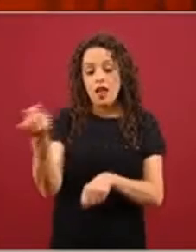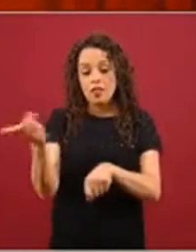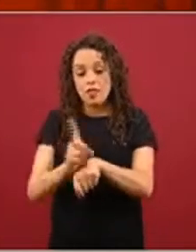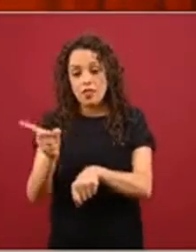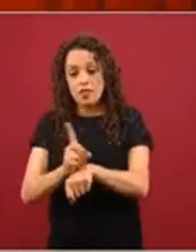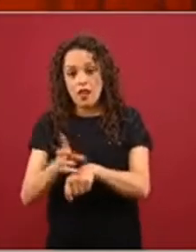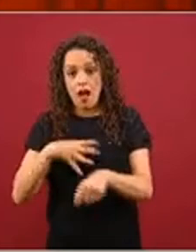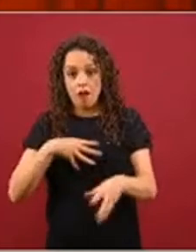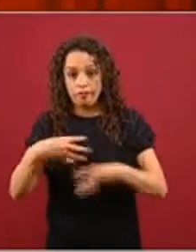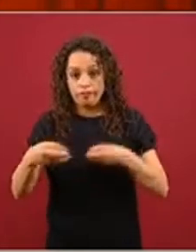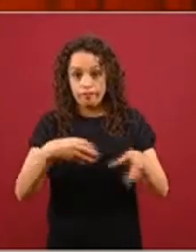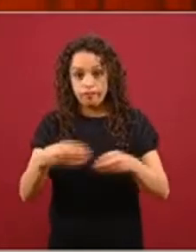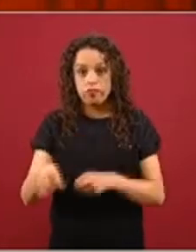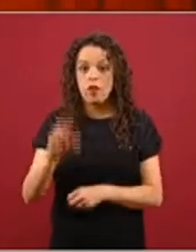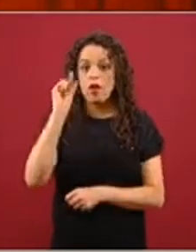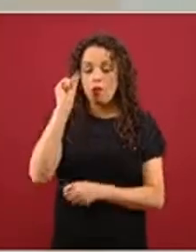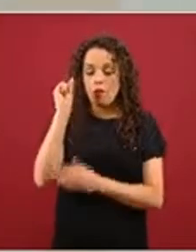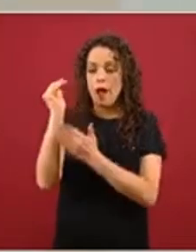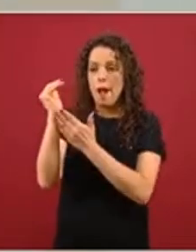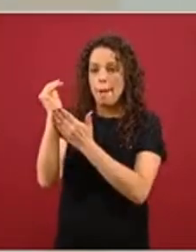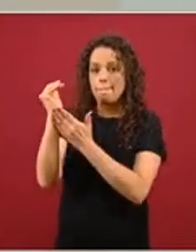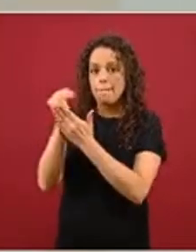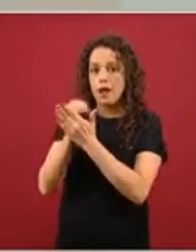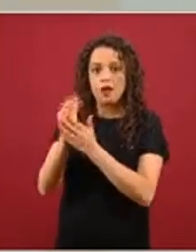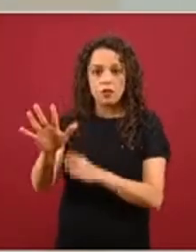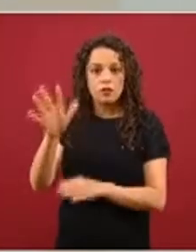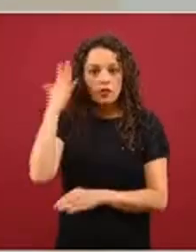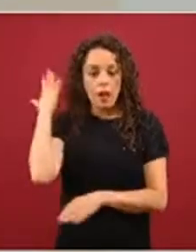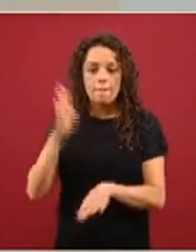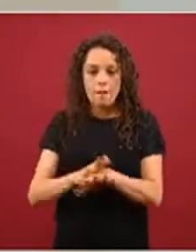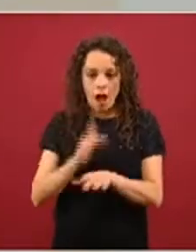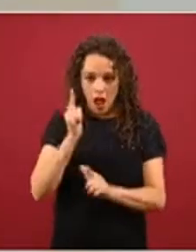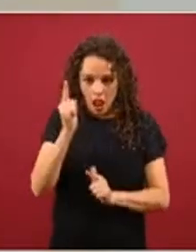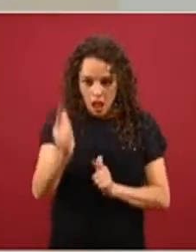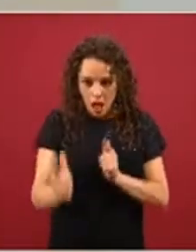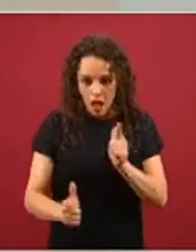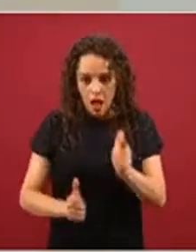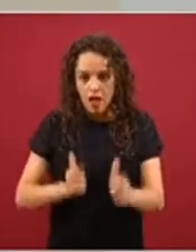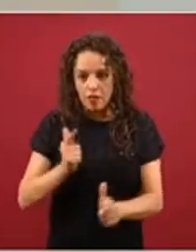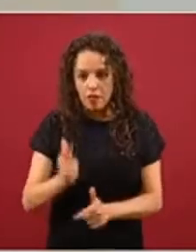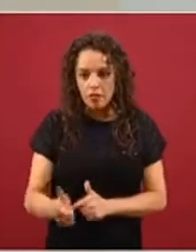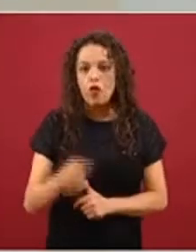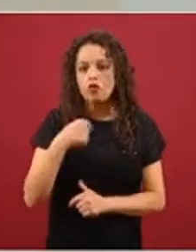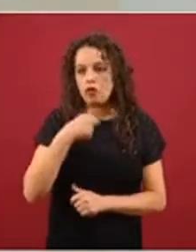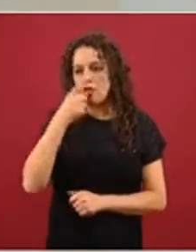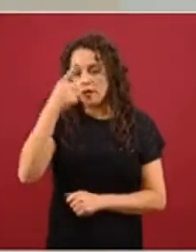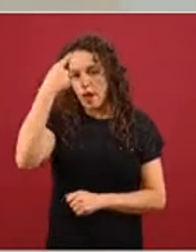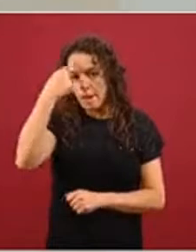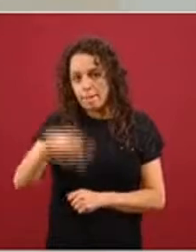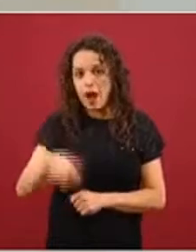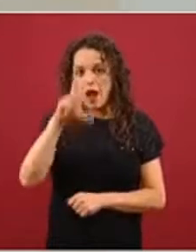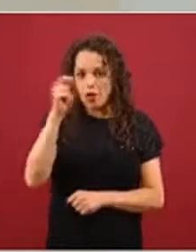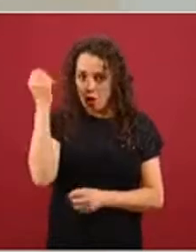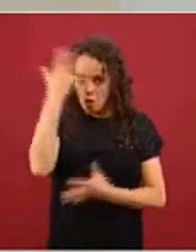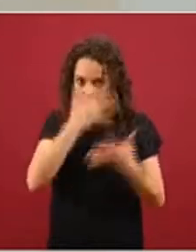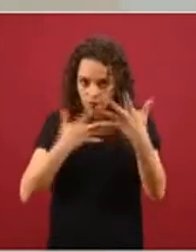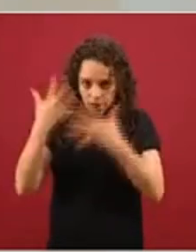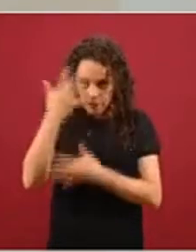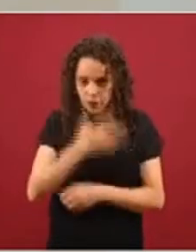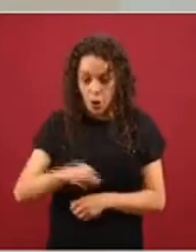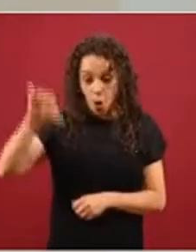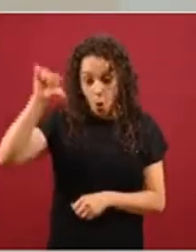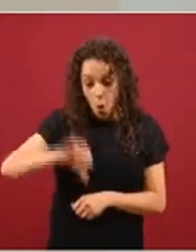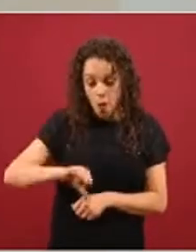casos. Esto quiere decir, y también para que no haya ninguna confusión, sigue habiendo más casos hoy que